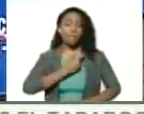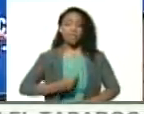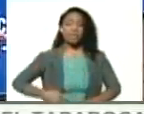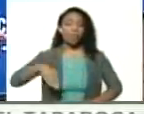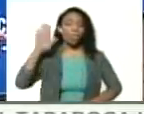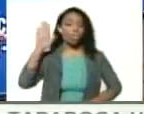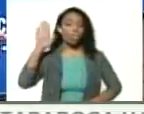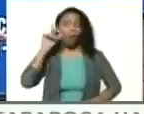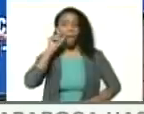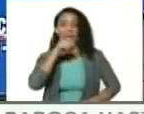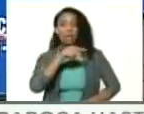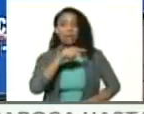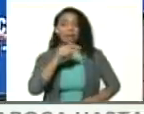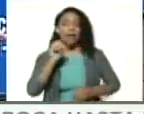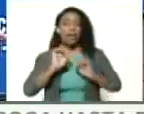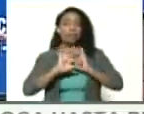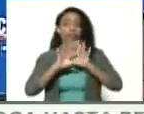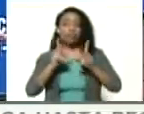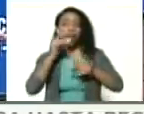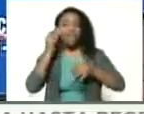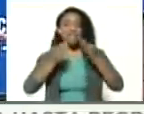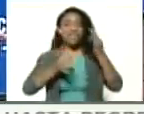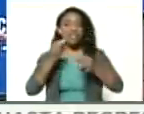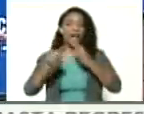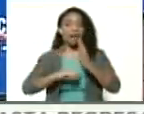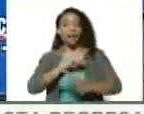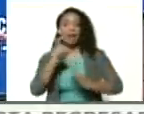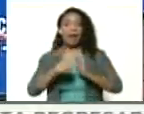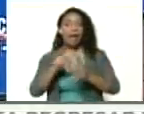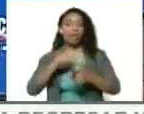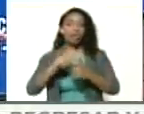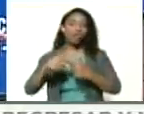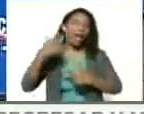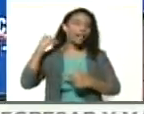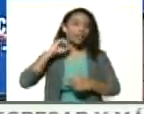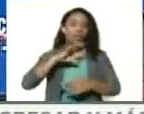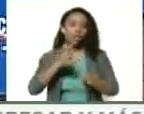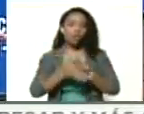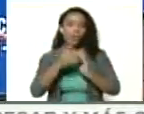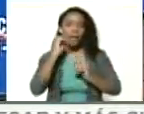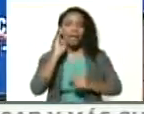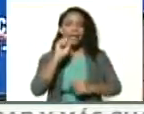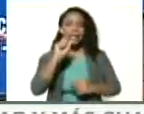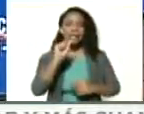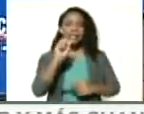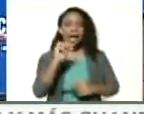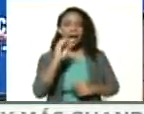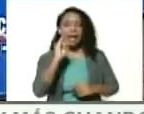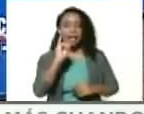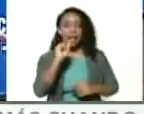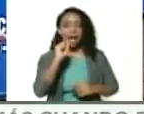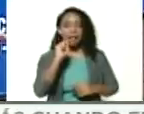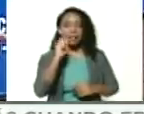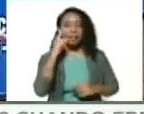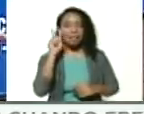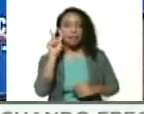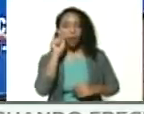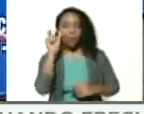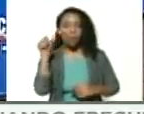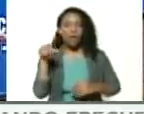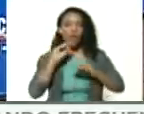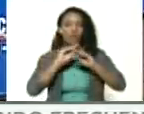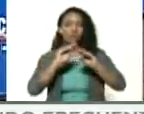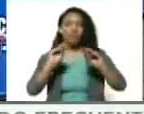la declaración de Isaías Rodríguez, el fiscal general de entonces, Isaías. Porque Isaías, bueno,